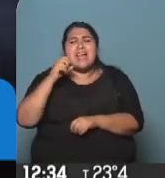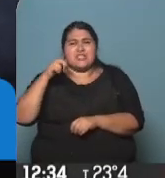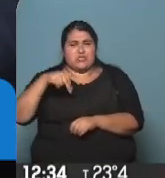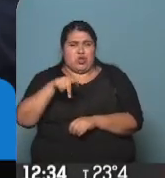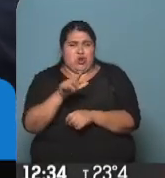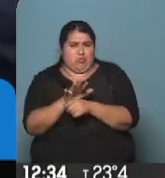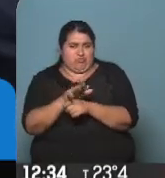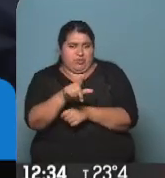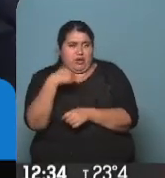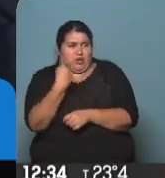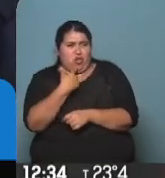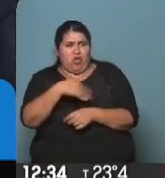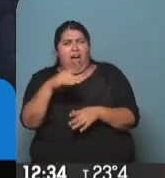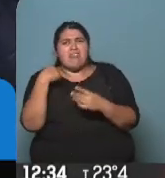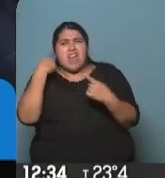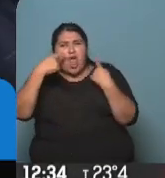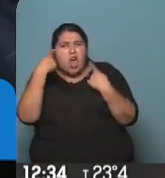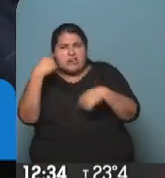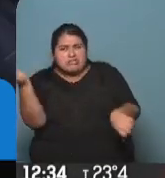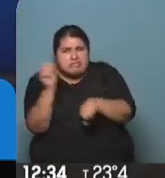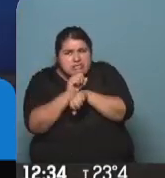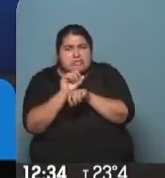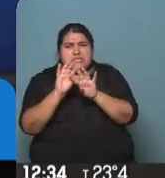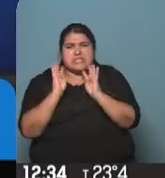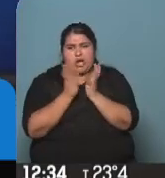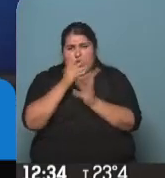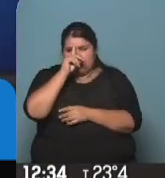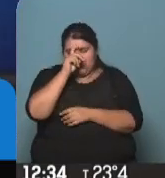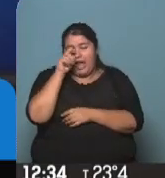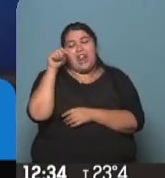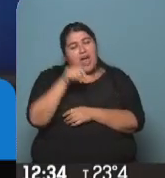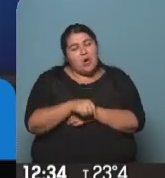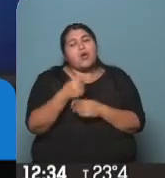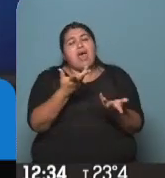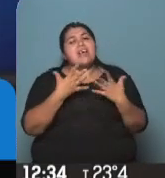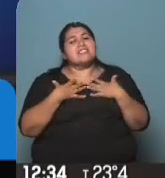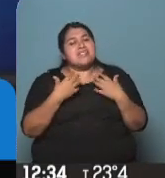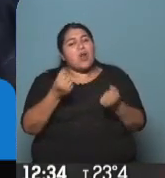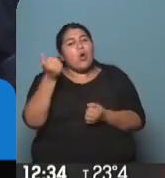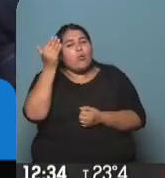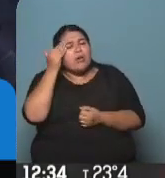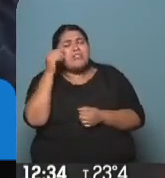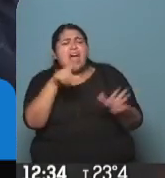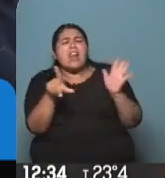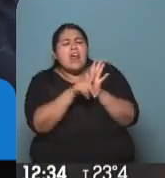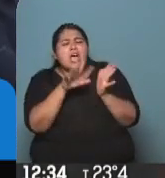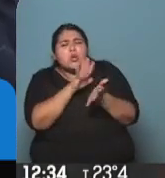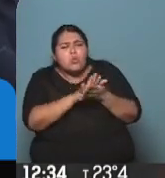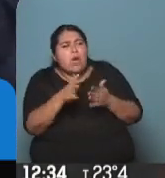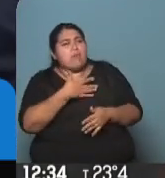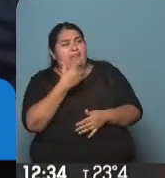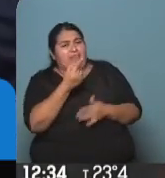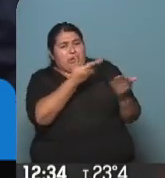nos podamos entender. Y hoy está con nosotros Luciano Grasso, que es director nacional de Salud Mental. ¿De qué se trata esta nueva ley y cuáles son los